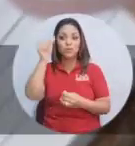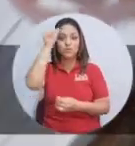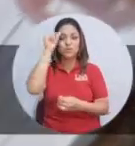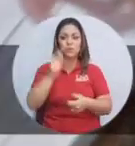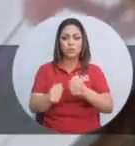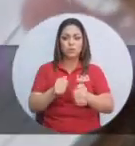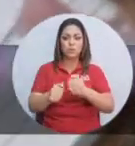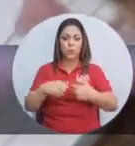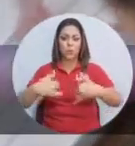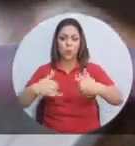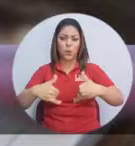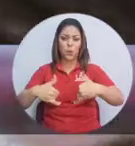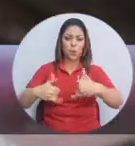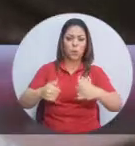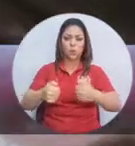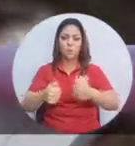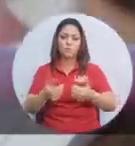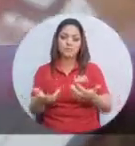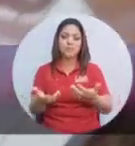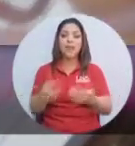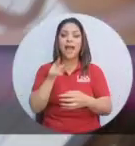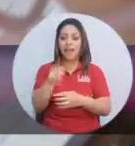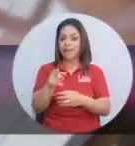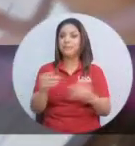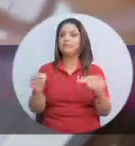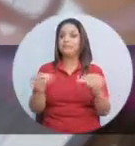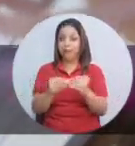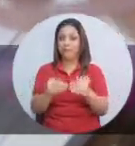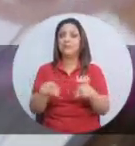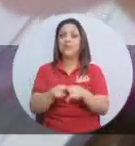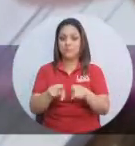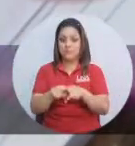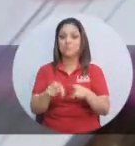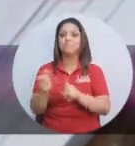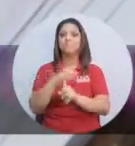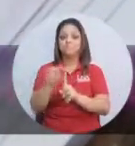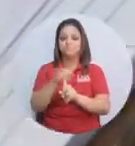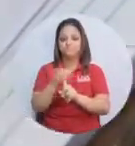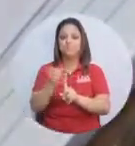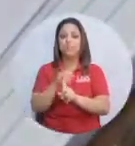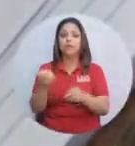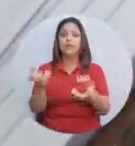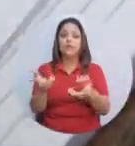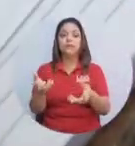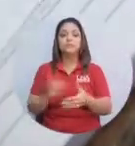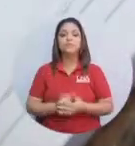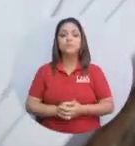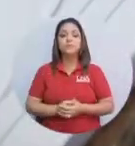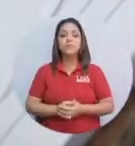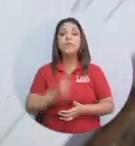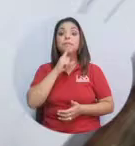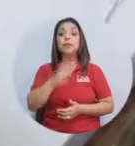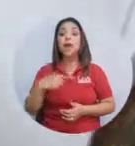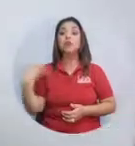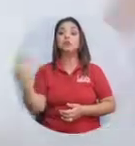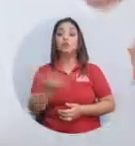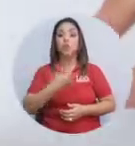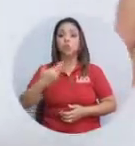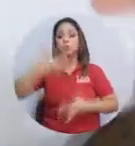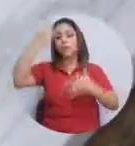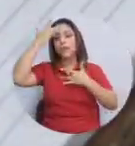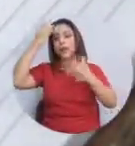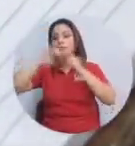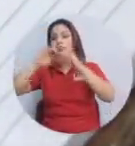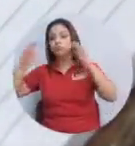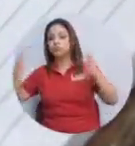Pueden. Entonces todo, vea qué es, porque pasamos a estar mucho más tiempo conectados lamentablemente con la situación de la pandemia. Entonces, todo